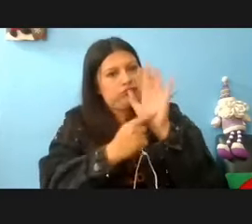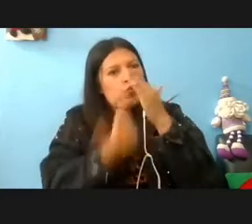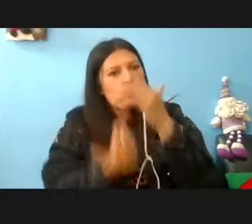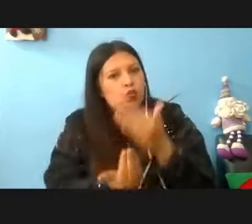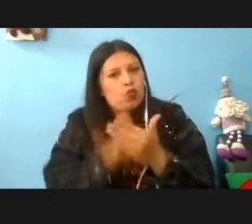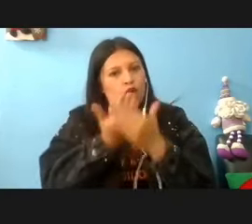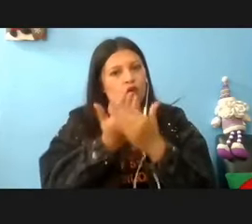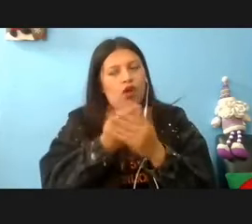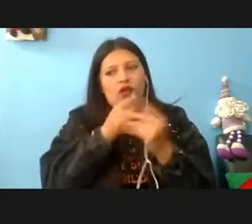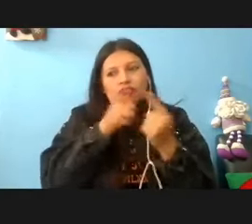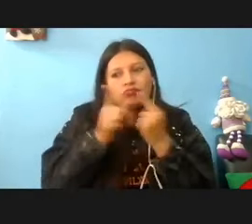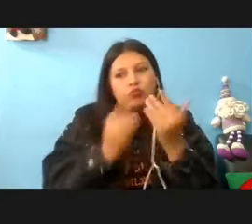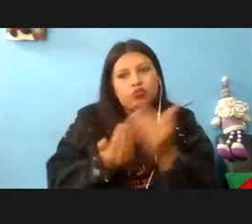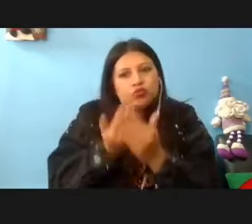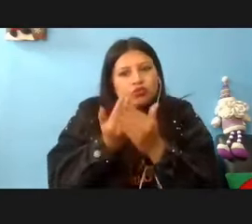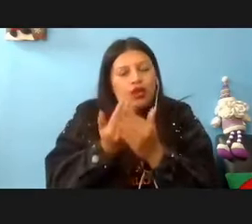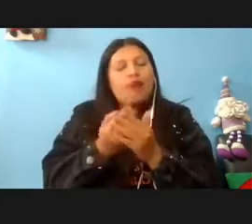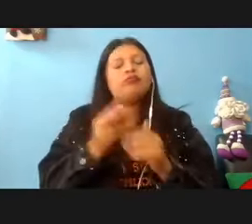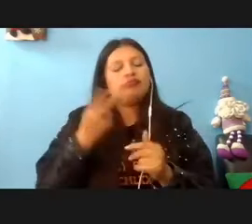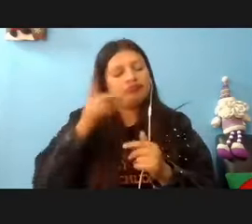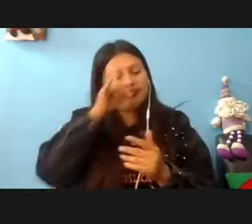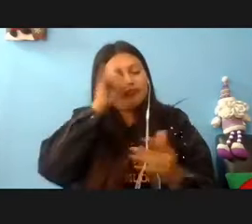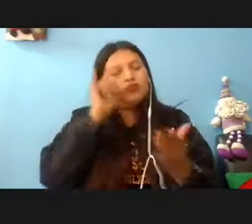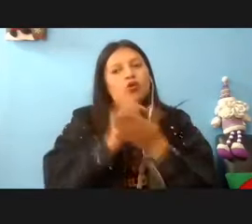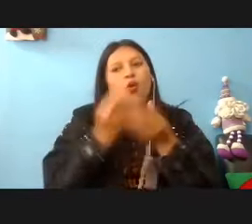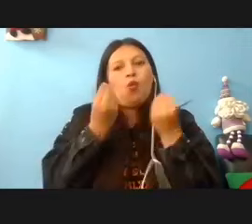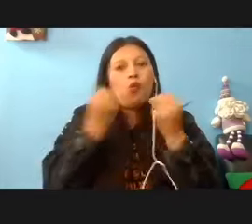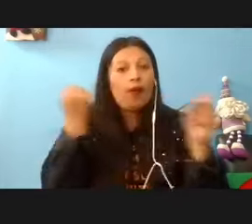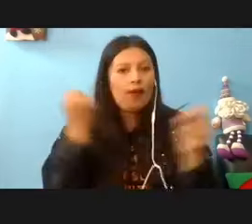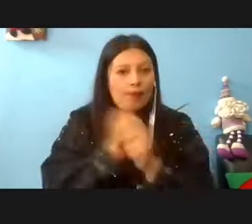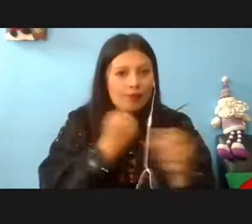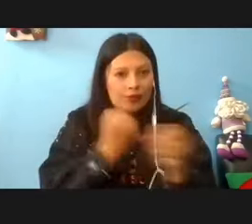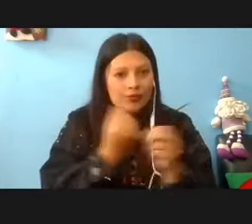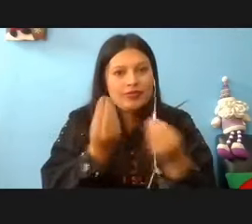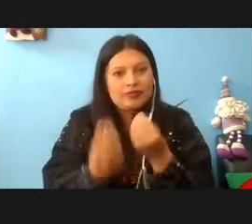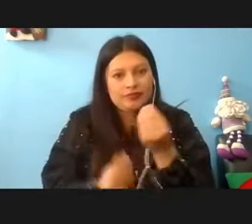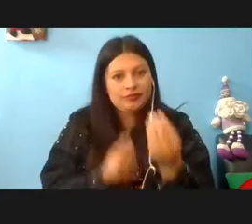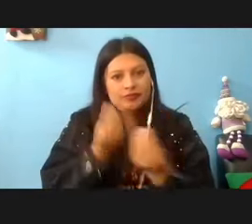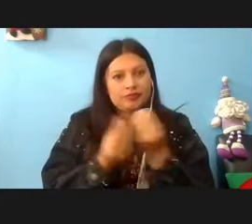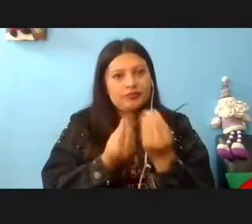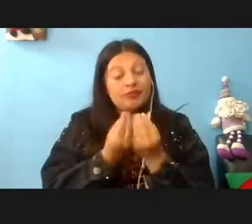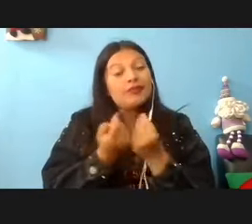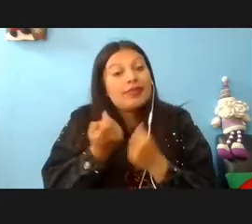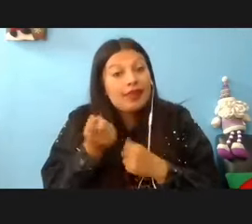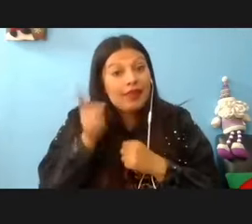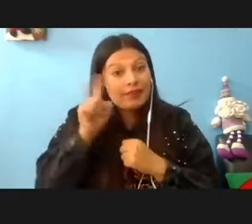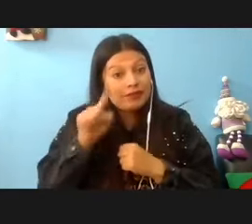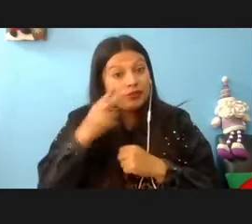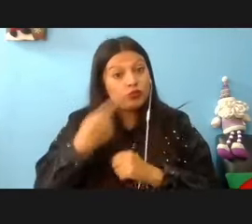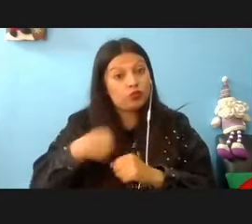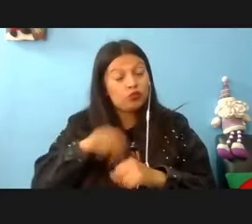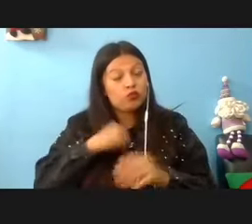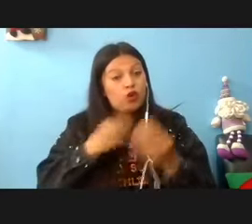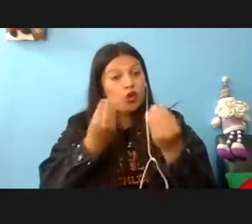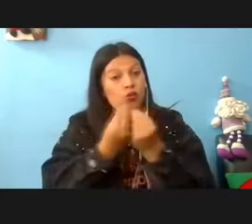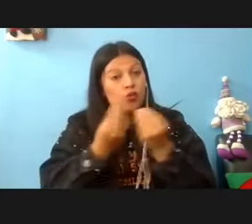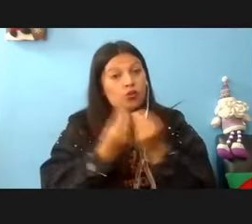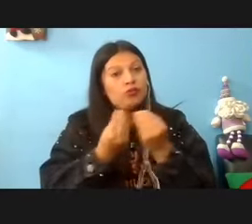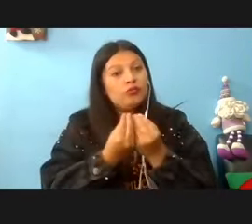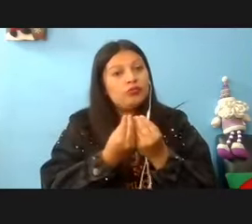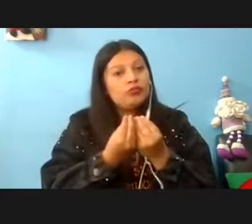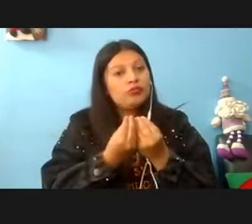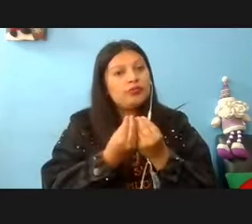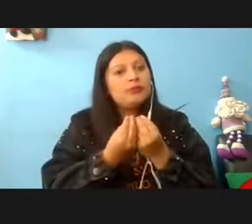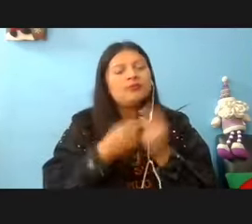estas nuevas opciones. Creo que tenemos mucho trabajo que hacer, incluso en nuestro subeje fue